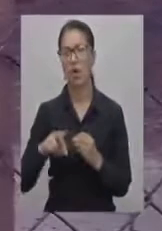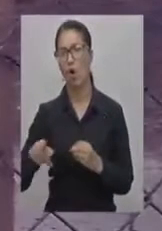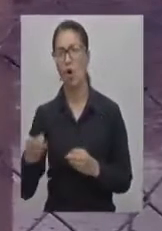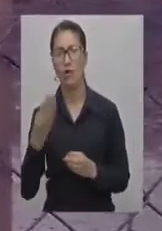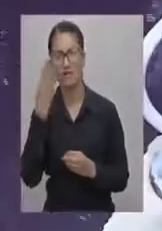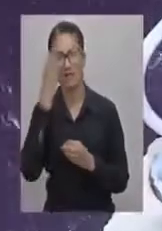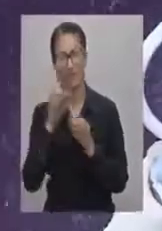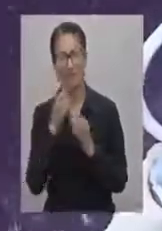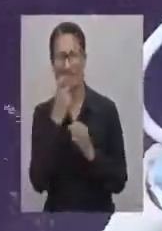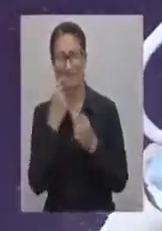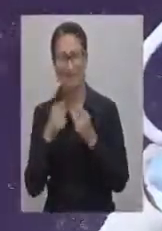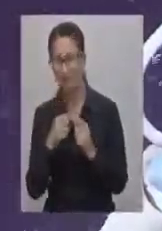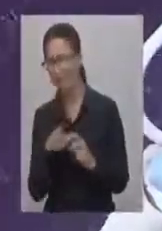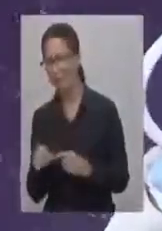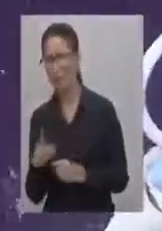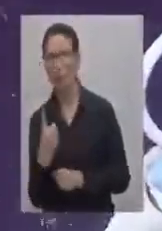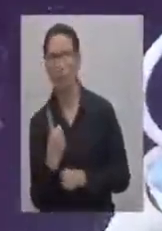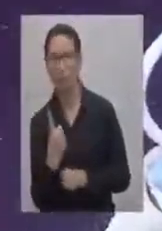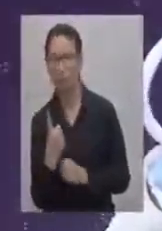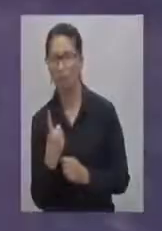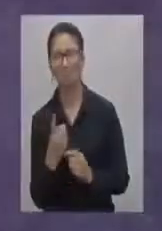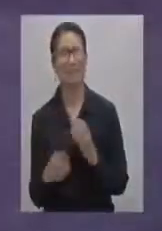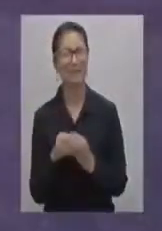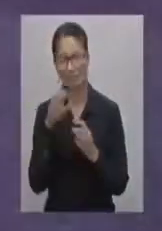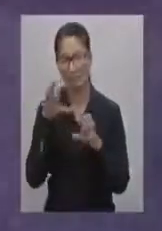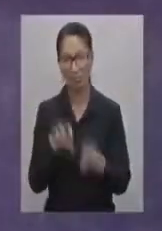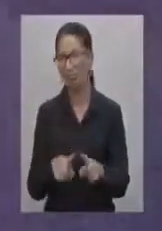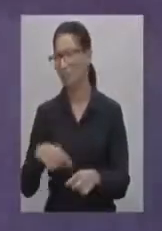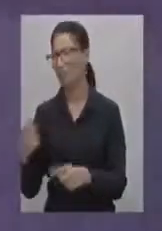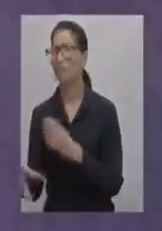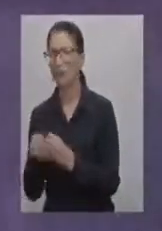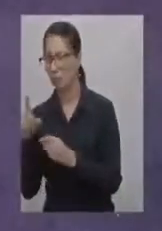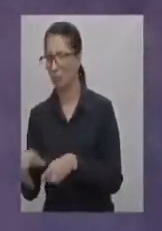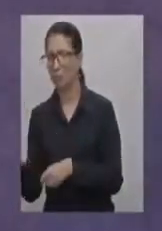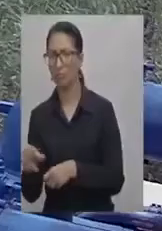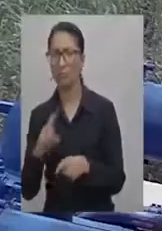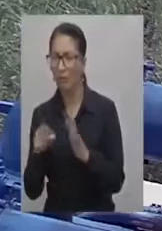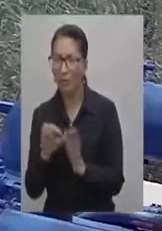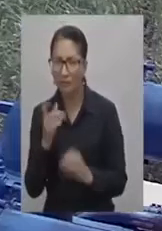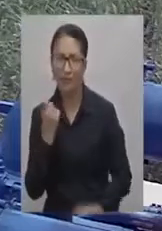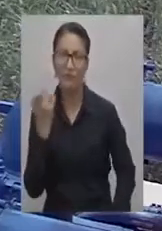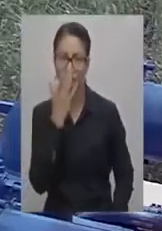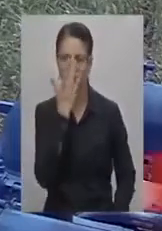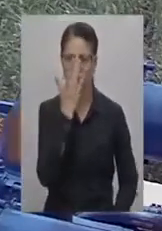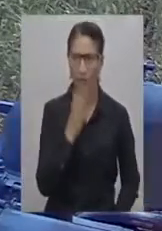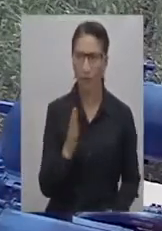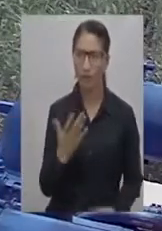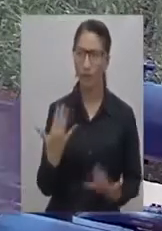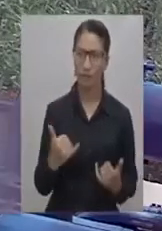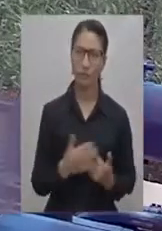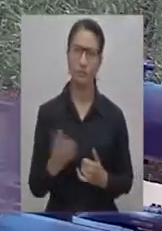que colapsaron y solo se construyó una de las tres lagunas de oxidación que se requerían. Viene la